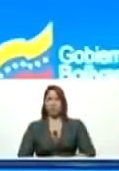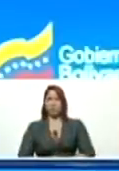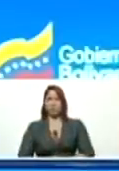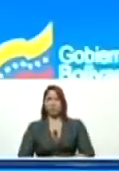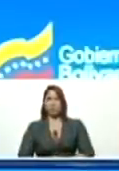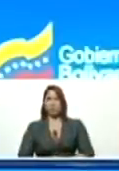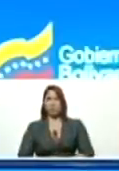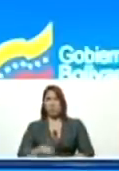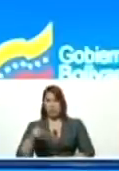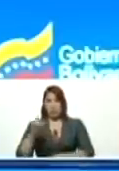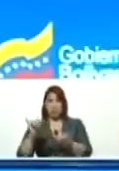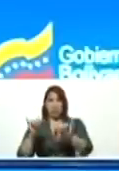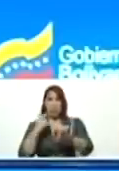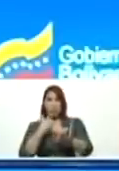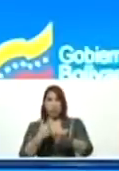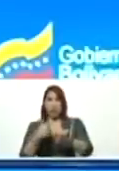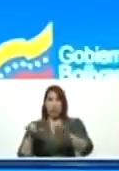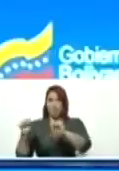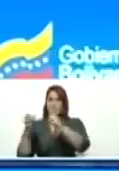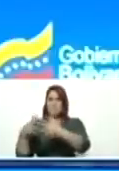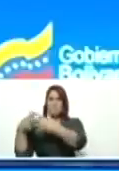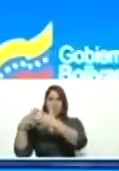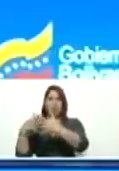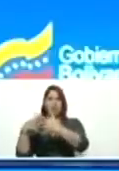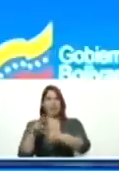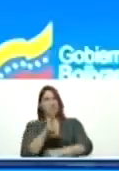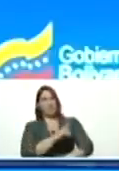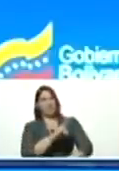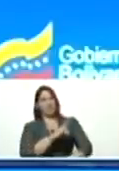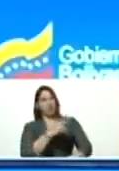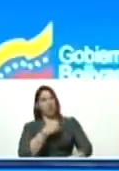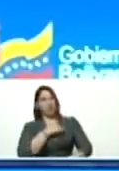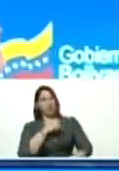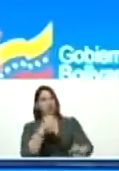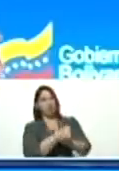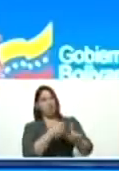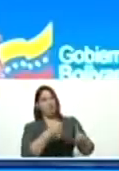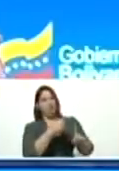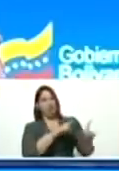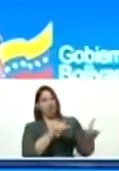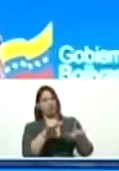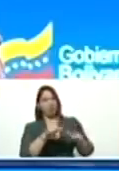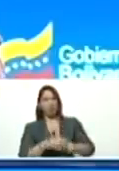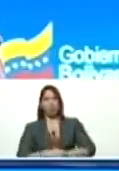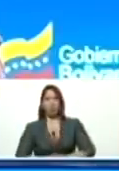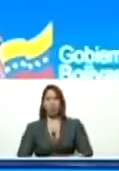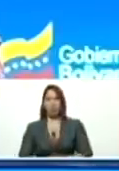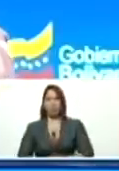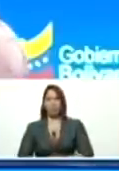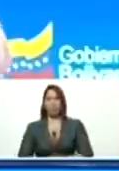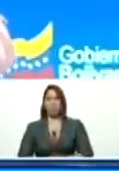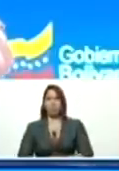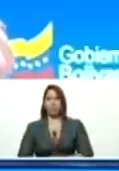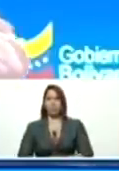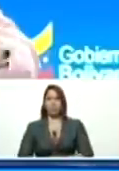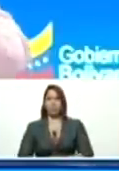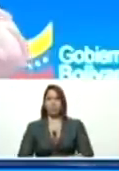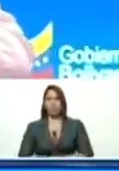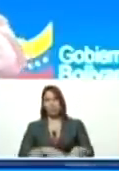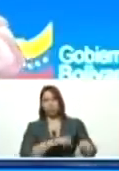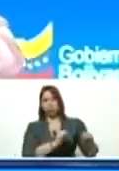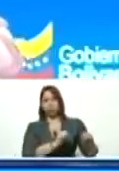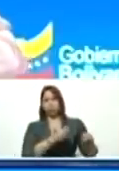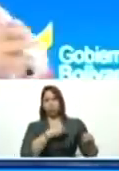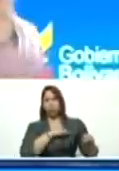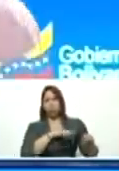ellos dijeron el imperialismo a venezuela le hacemos esto estoy estoy listo las conquistamos las